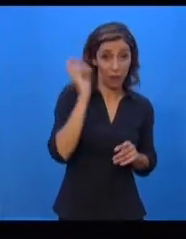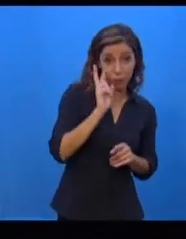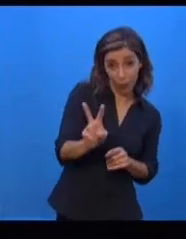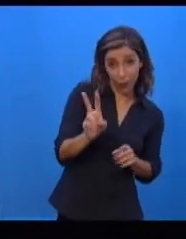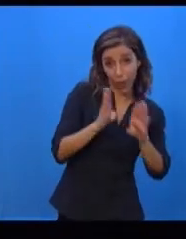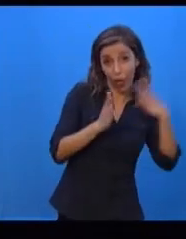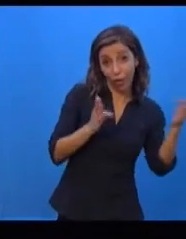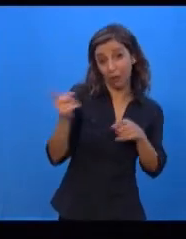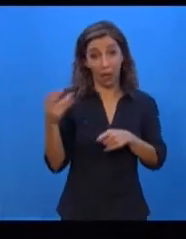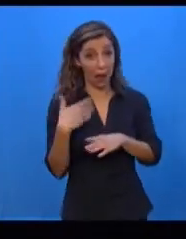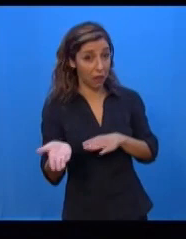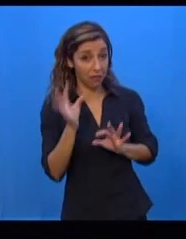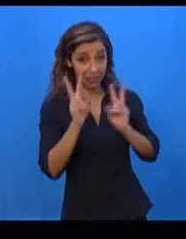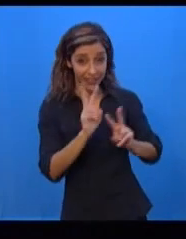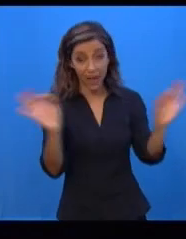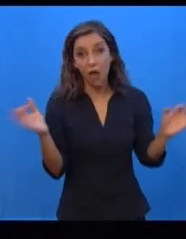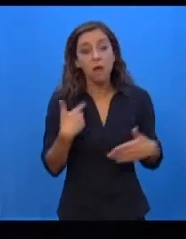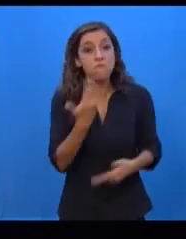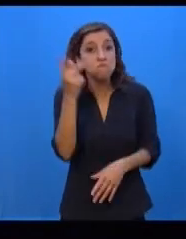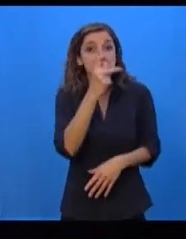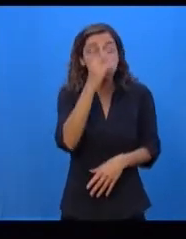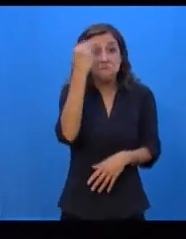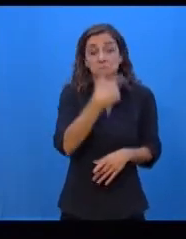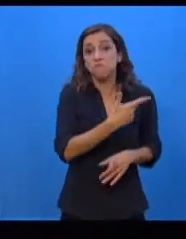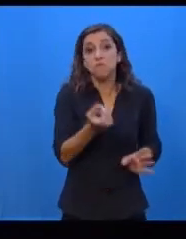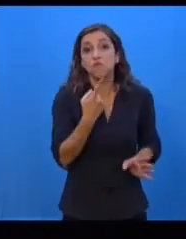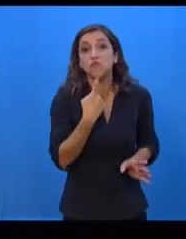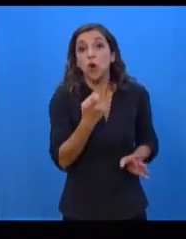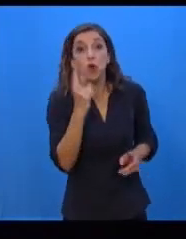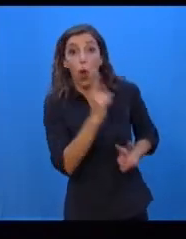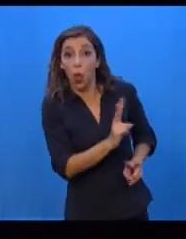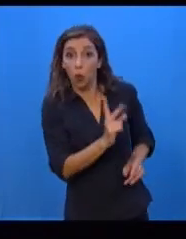dice que hubo un descuido ético de Néstor y Cristina, pero usted no vio nada.